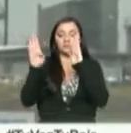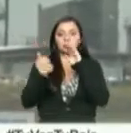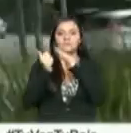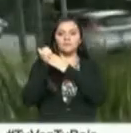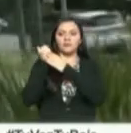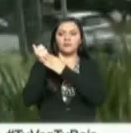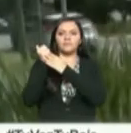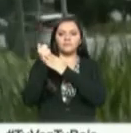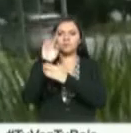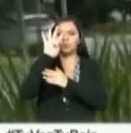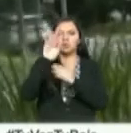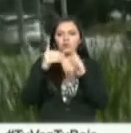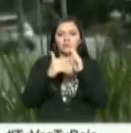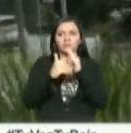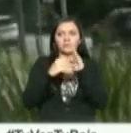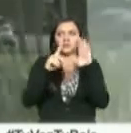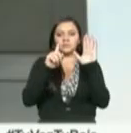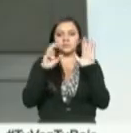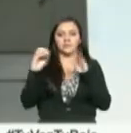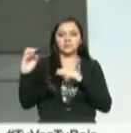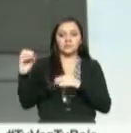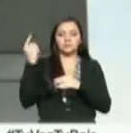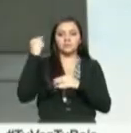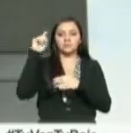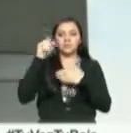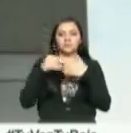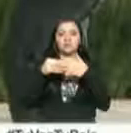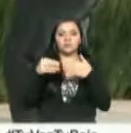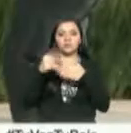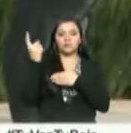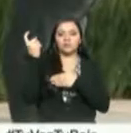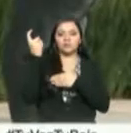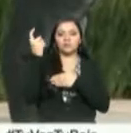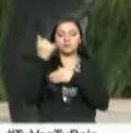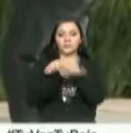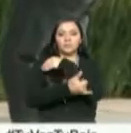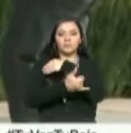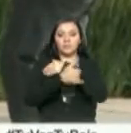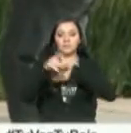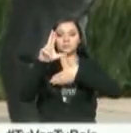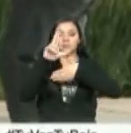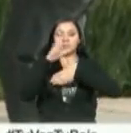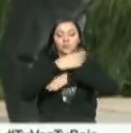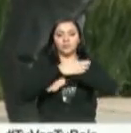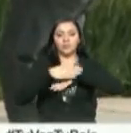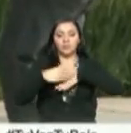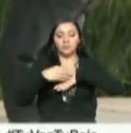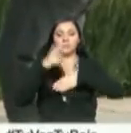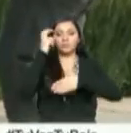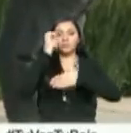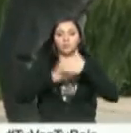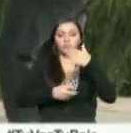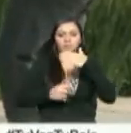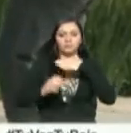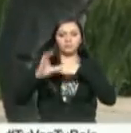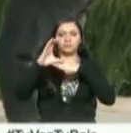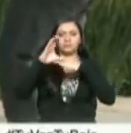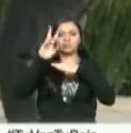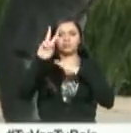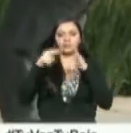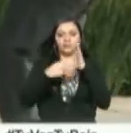fraudulentamente de 4.600 millones de dólares en 11 países de América Latina, por lo que la multa asciende a